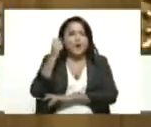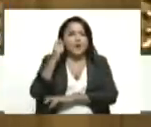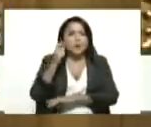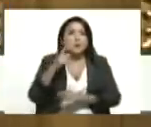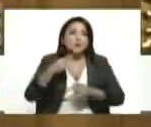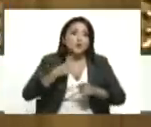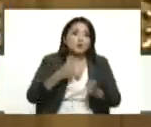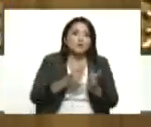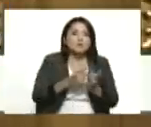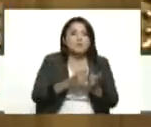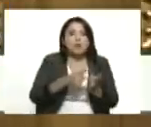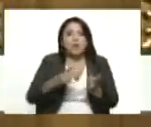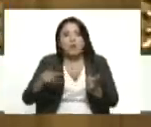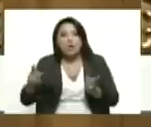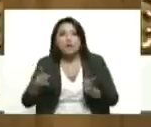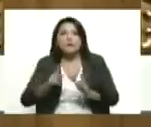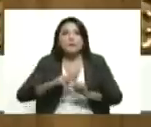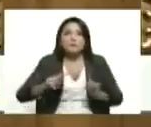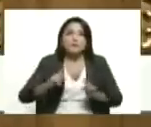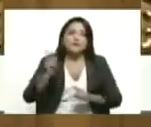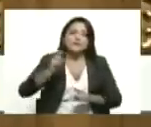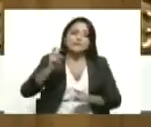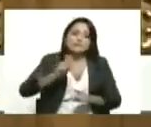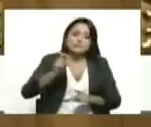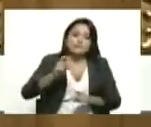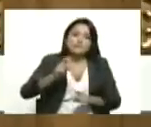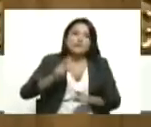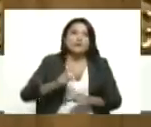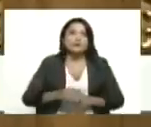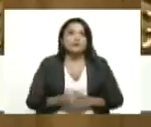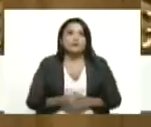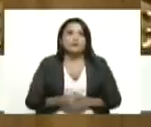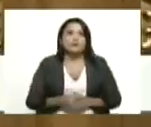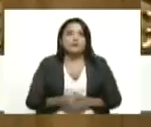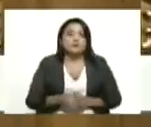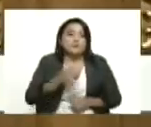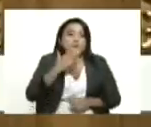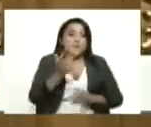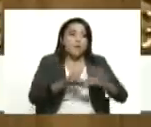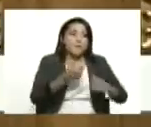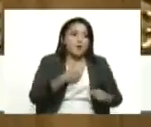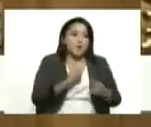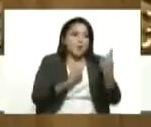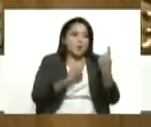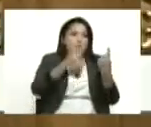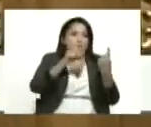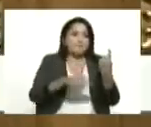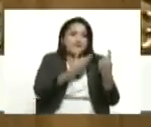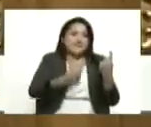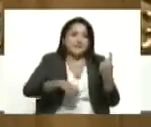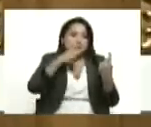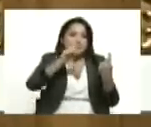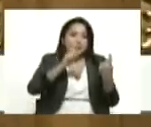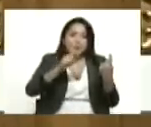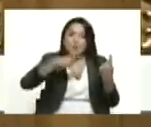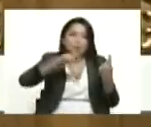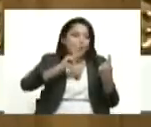necesario. Porque esto es un problema de todos nosotros, esto no es un problema del presidente Nicolás Maduro nada más. Esta pelea